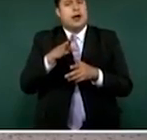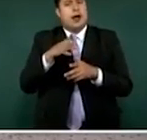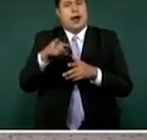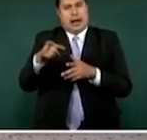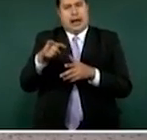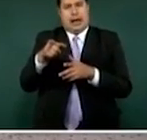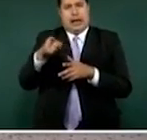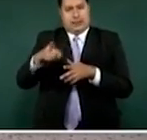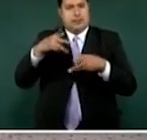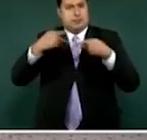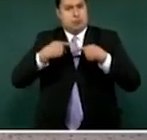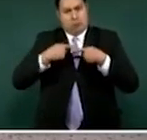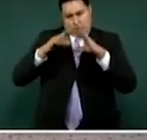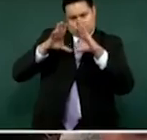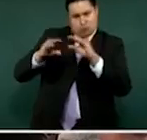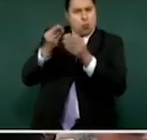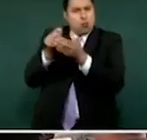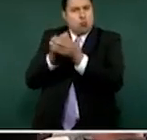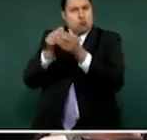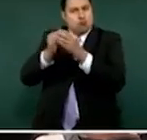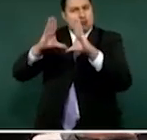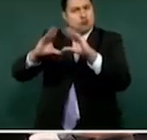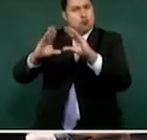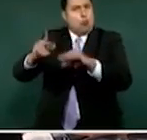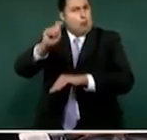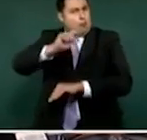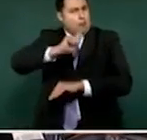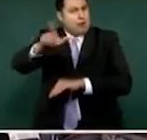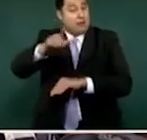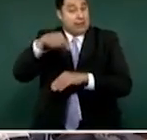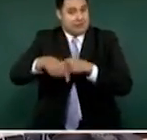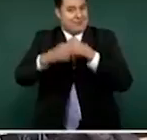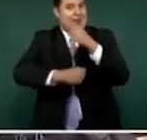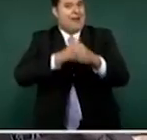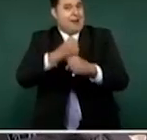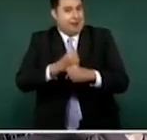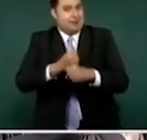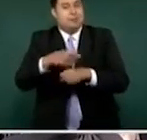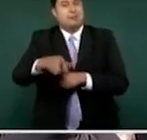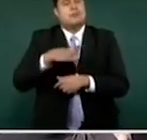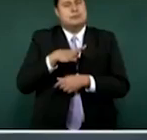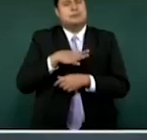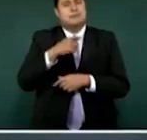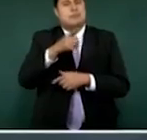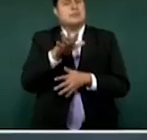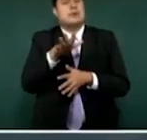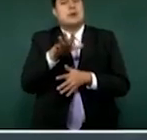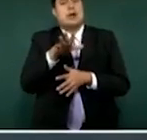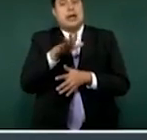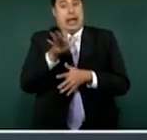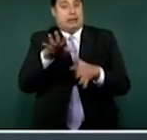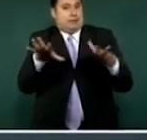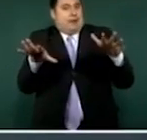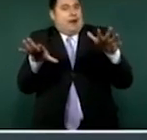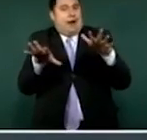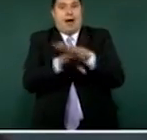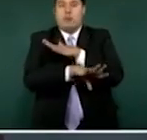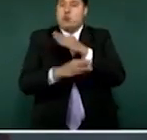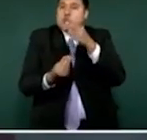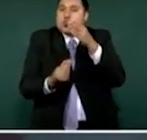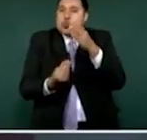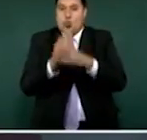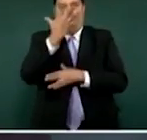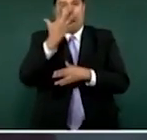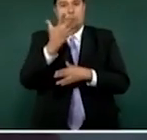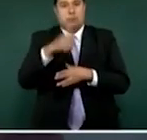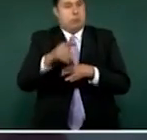de especialistas. Esto es lo que vamos a trabajar todo este año. Esto va a cambiar totalmente la vida del Hospital Central, va a ser